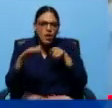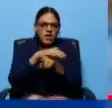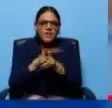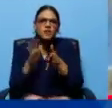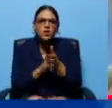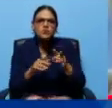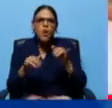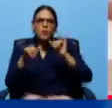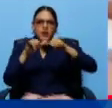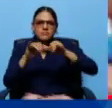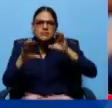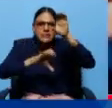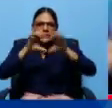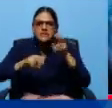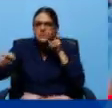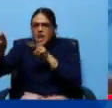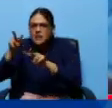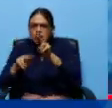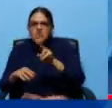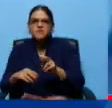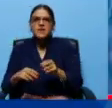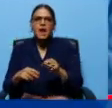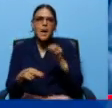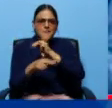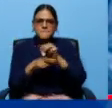laboratorio. Viceministro